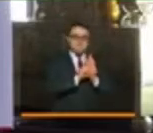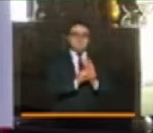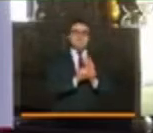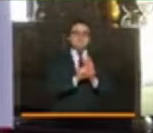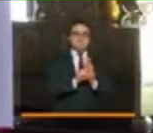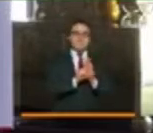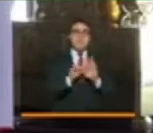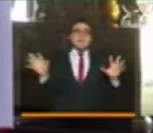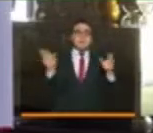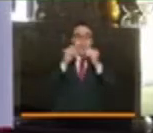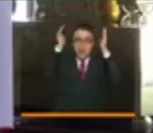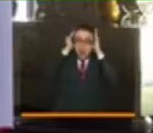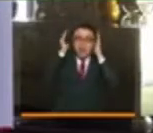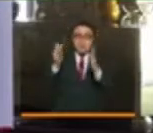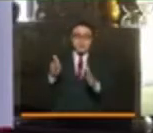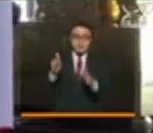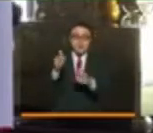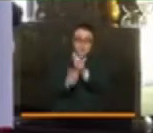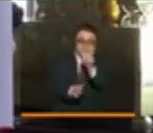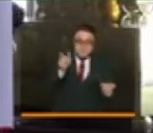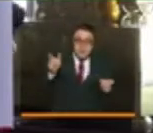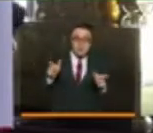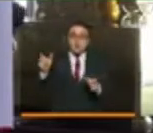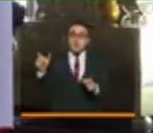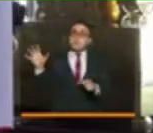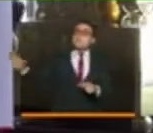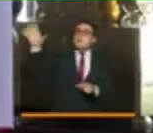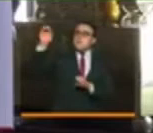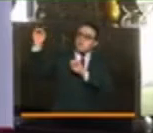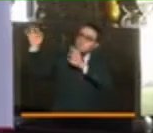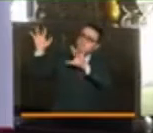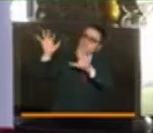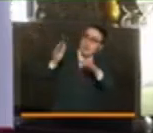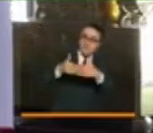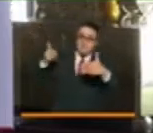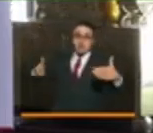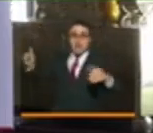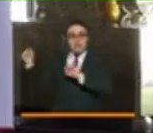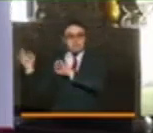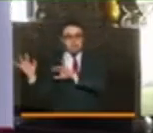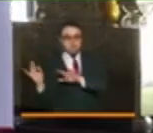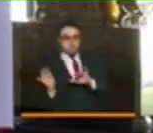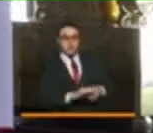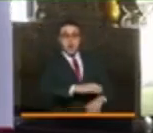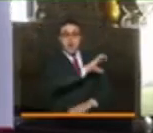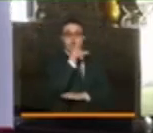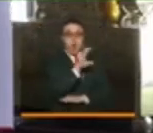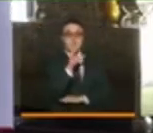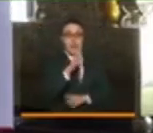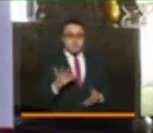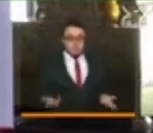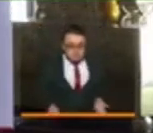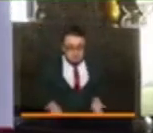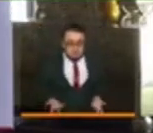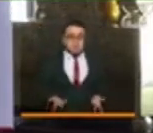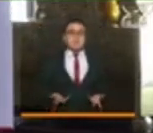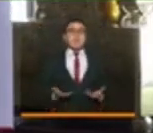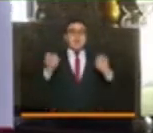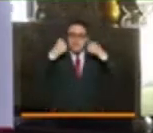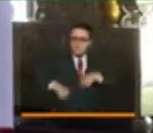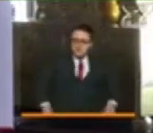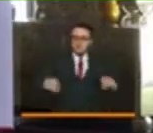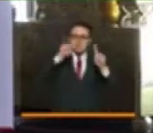una atención priorizada a la población migrante y de enfocar esfuerzos en un trabajo también en